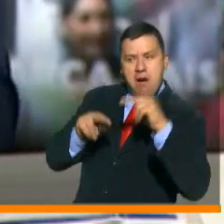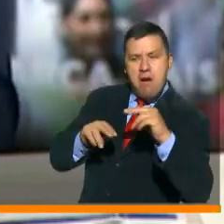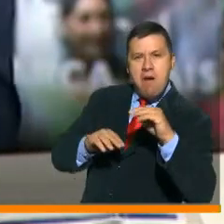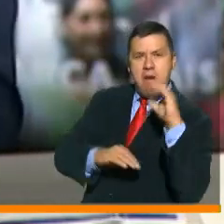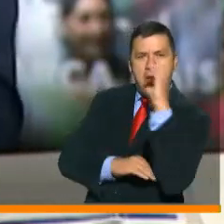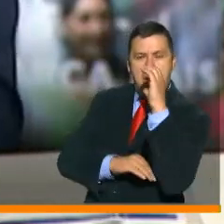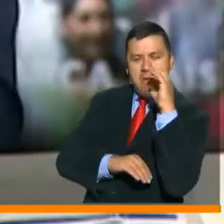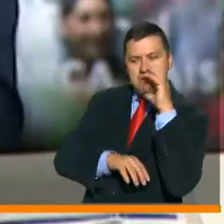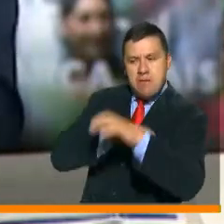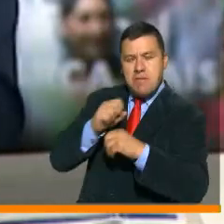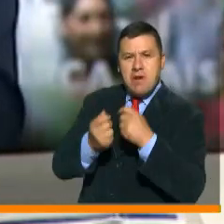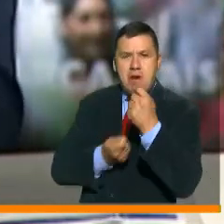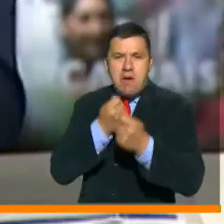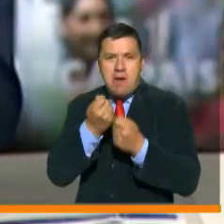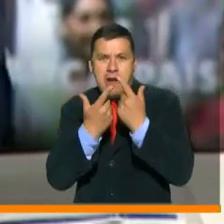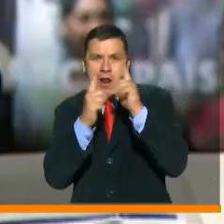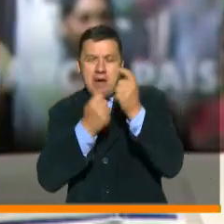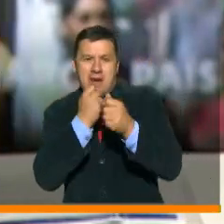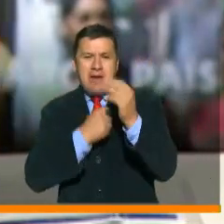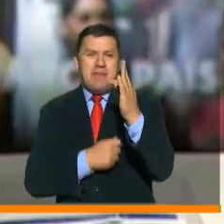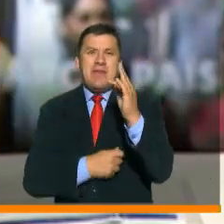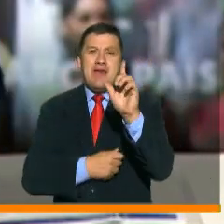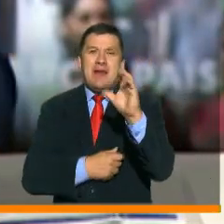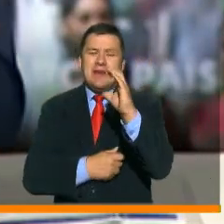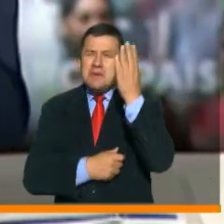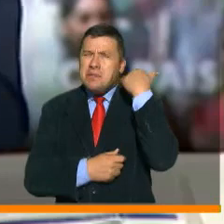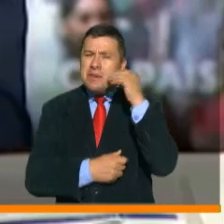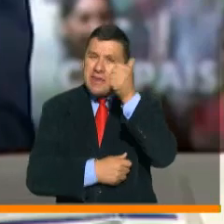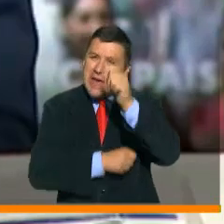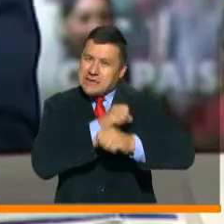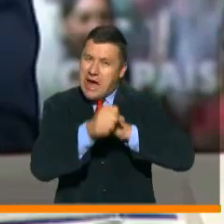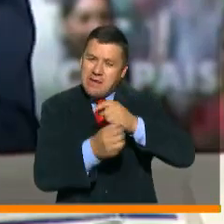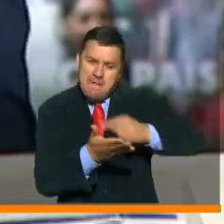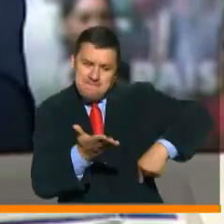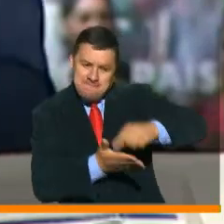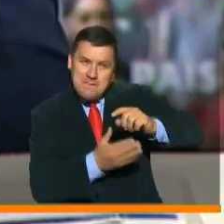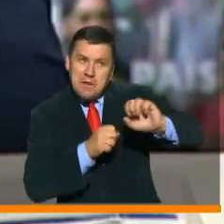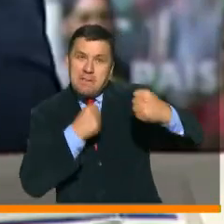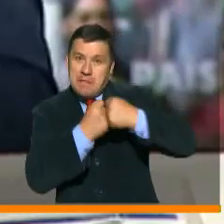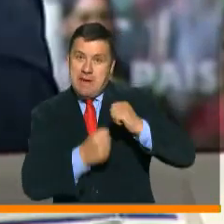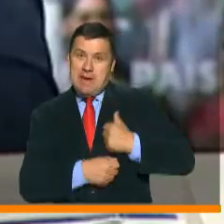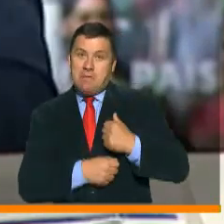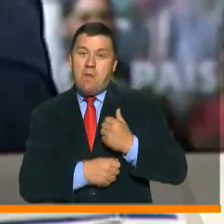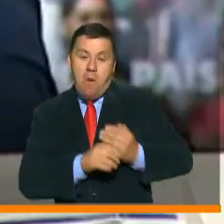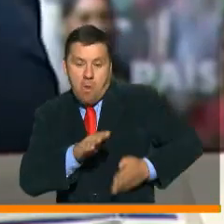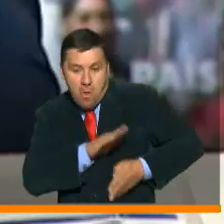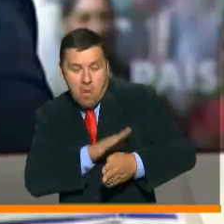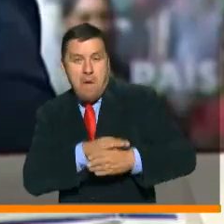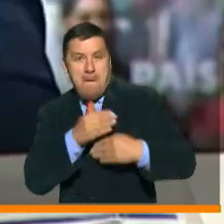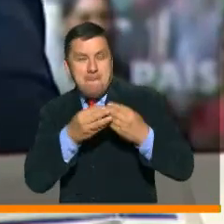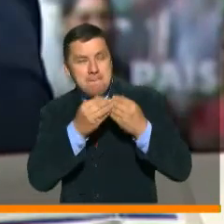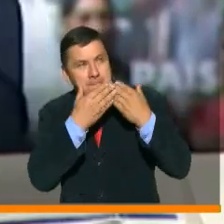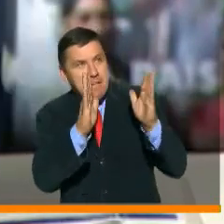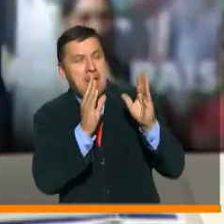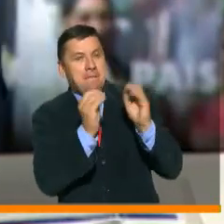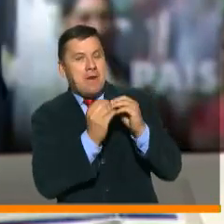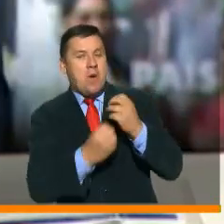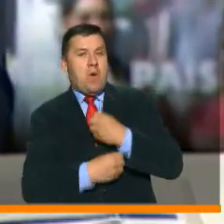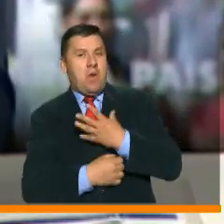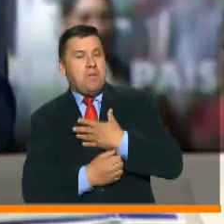con un tratado de libre comercio que fue firmado hace prácticamente 10 años nosotros sigamos abriendo